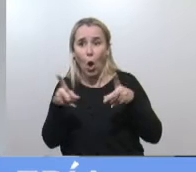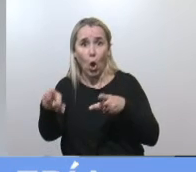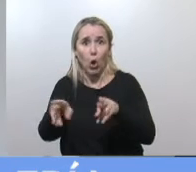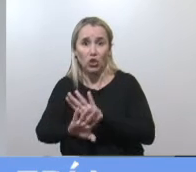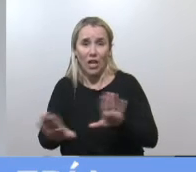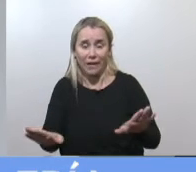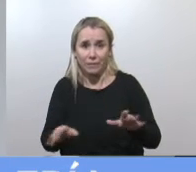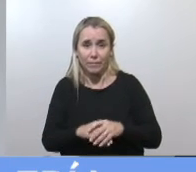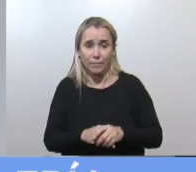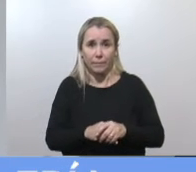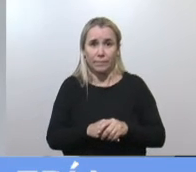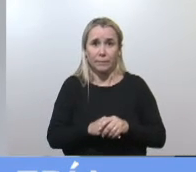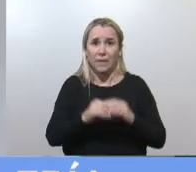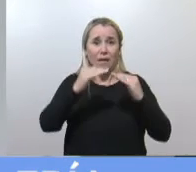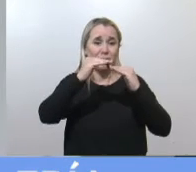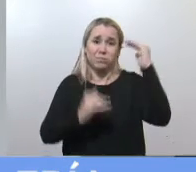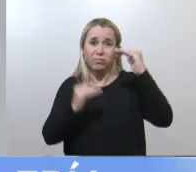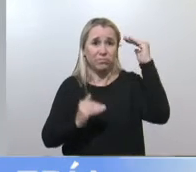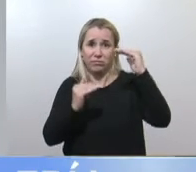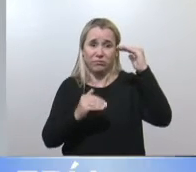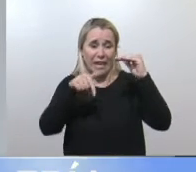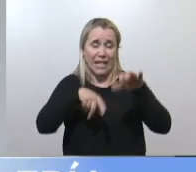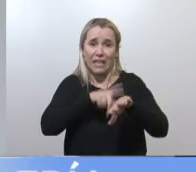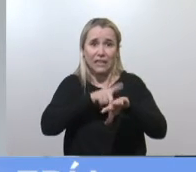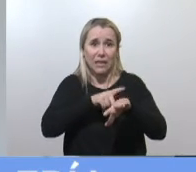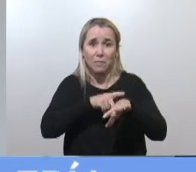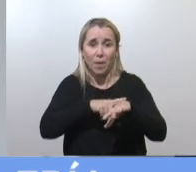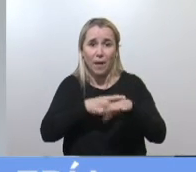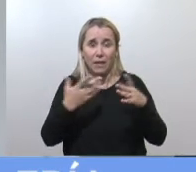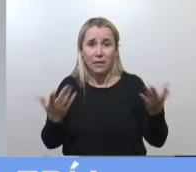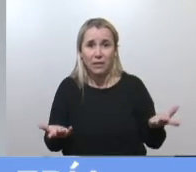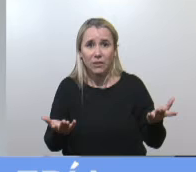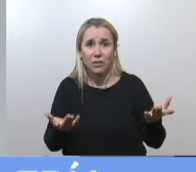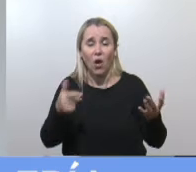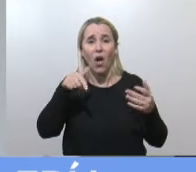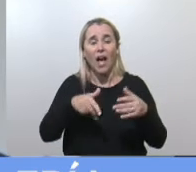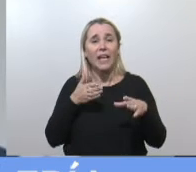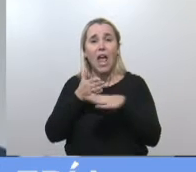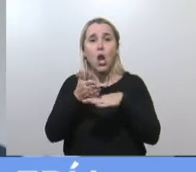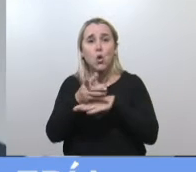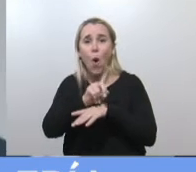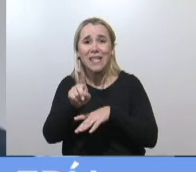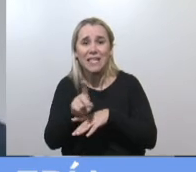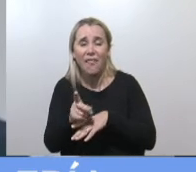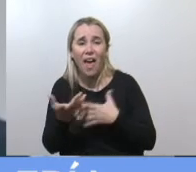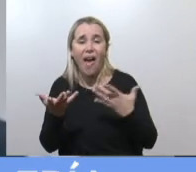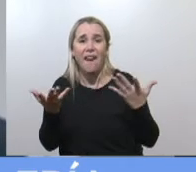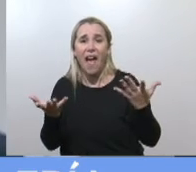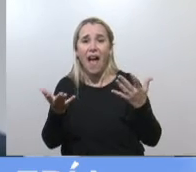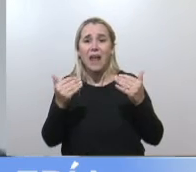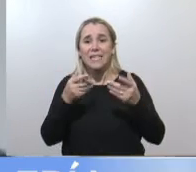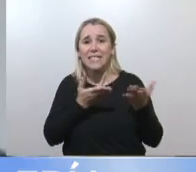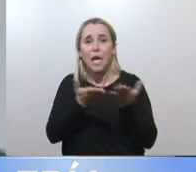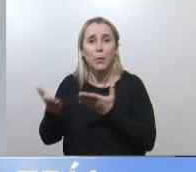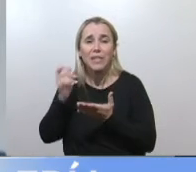alta inequidad en los tiempos que vivimos que haya connacionales que no accedan en términos razonables a los